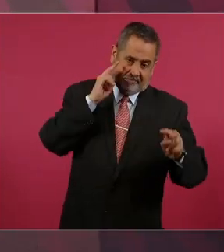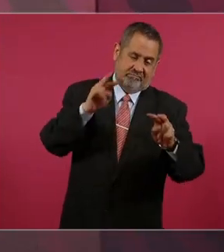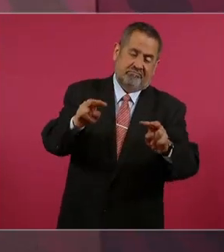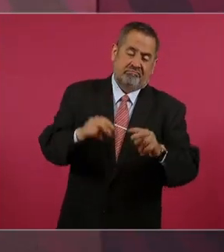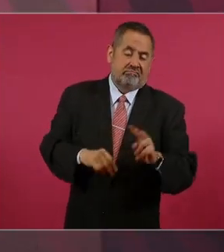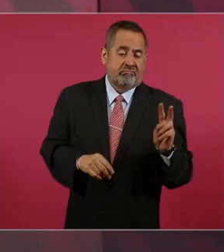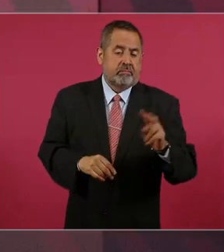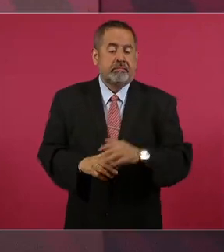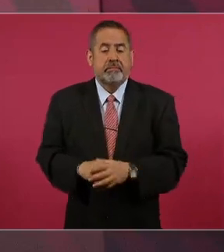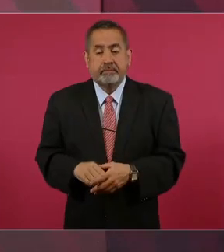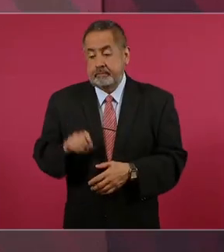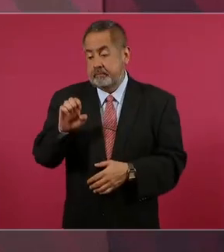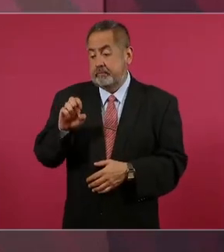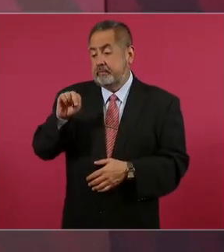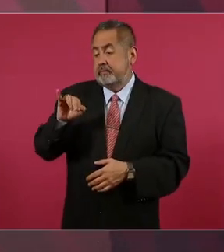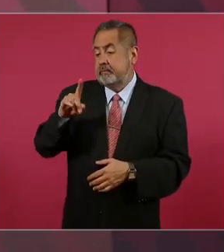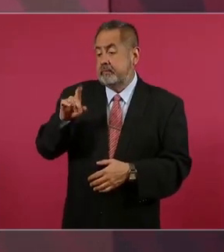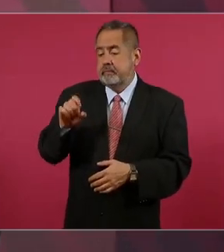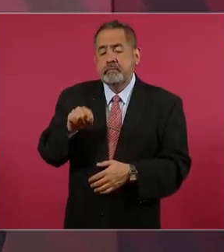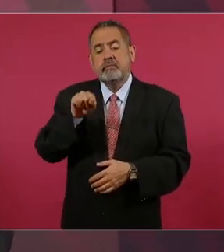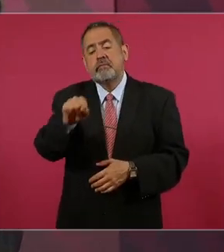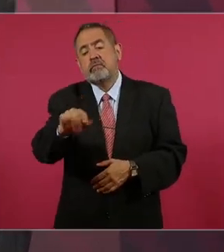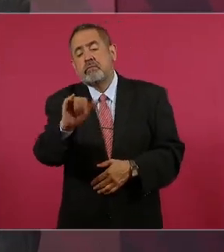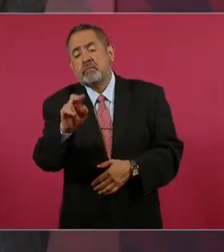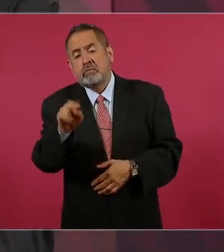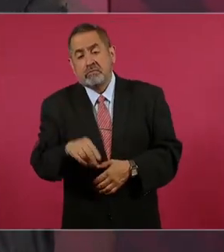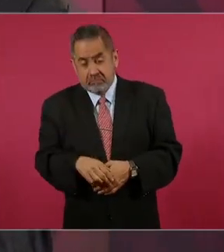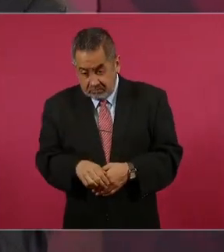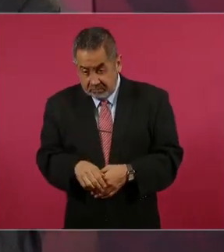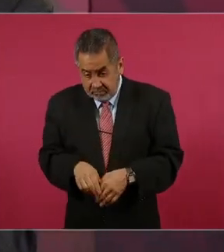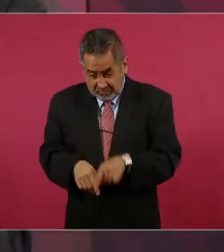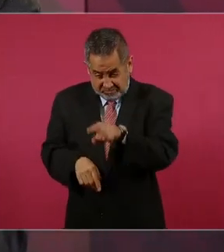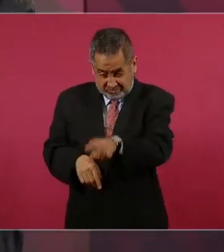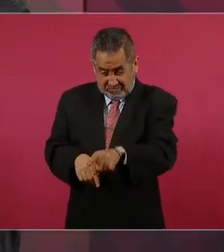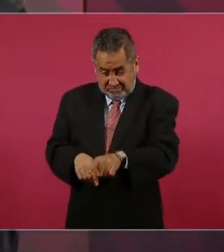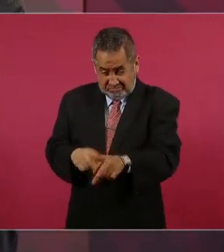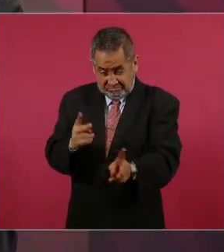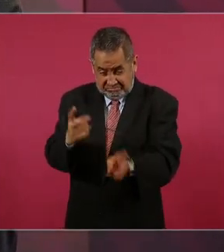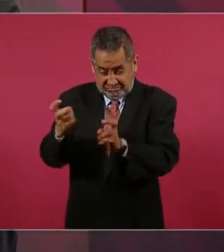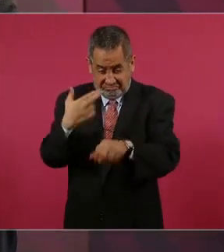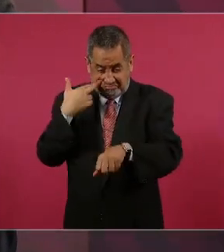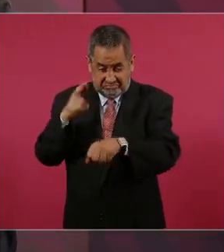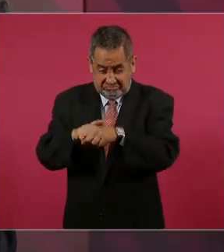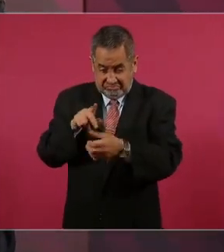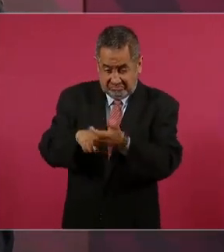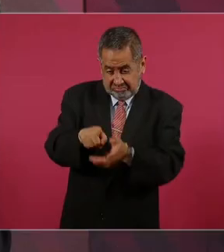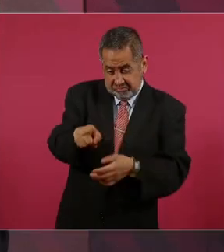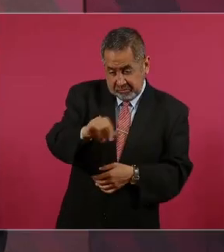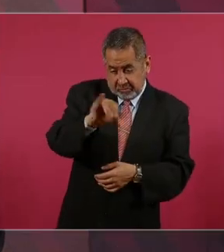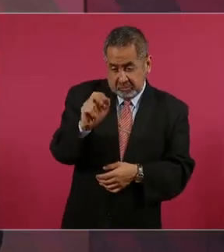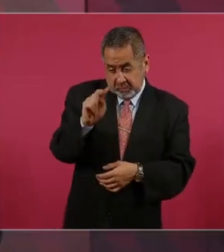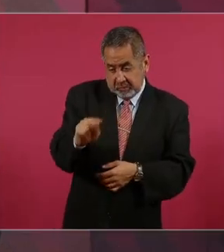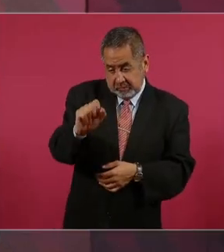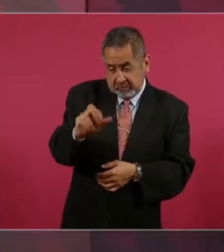Y le dicen Enrique Cril a Juan Sarabia, ¿de modo que usted es el bandido de Juan Sarabia?